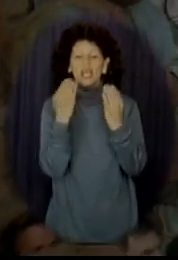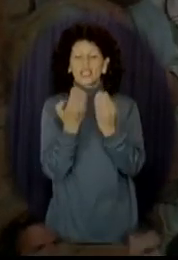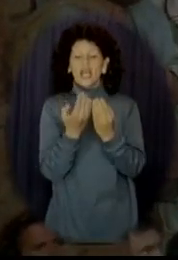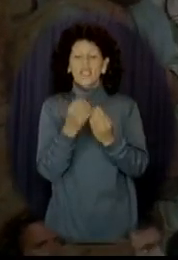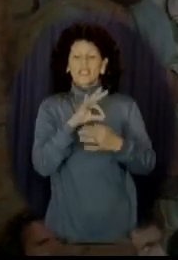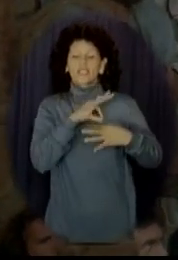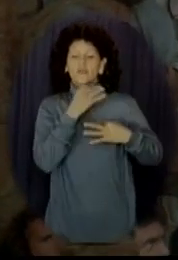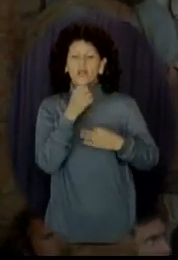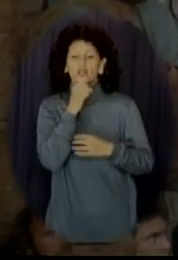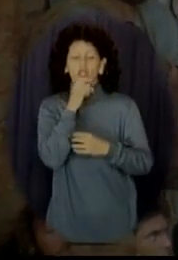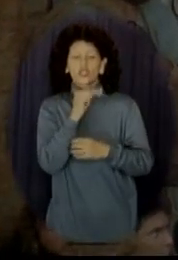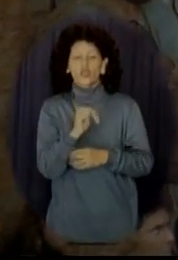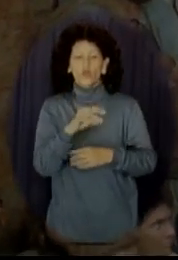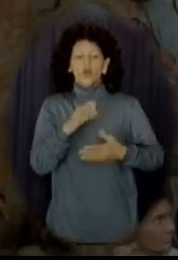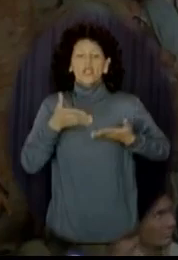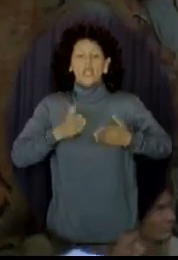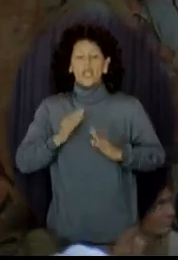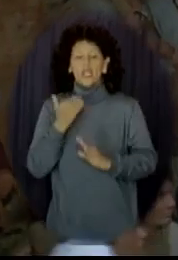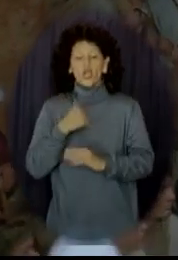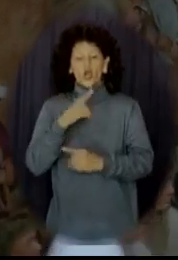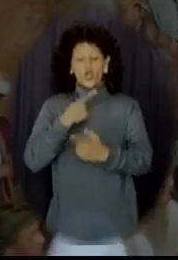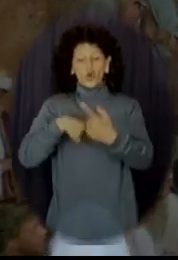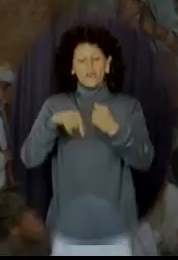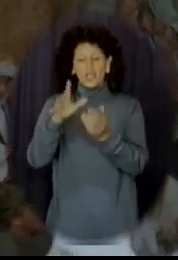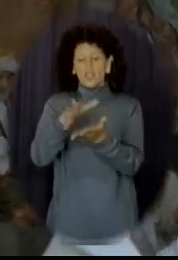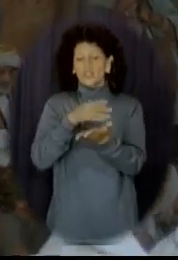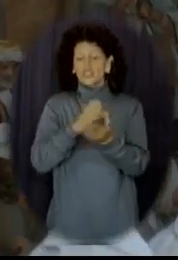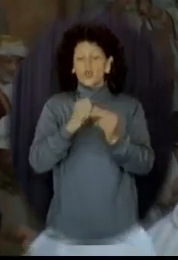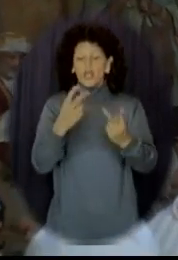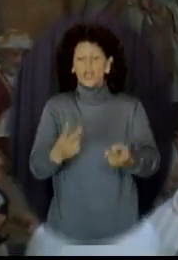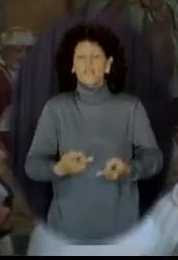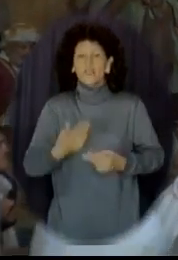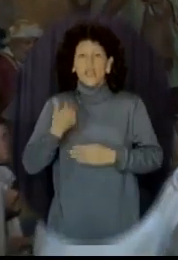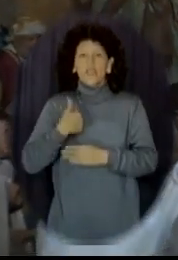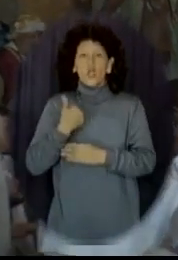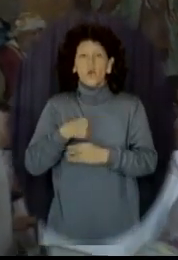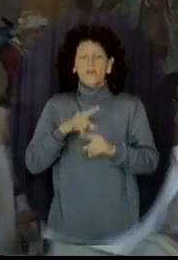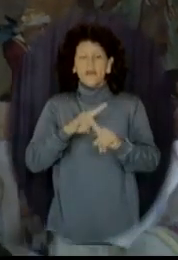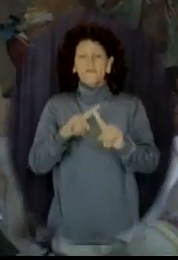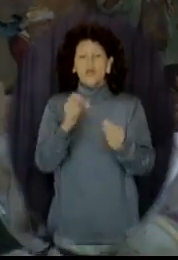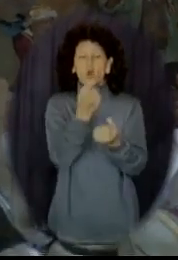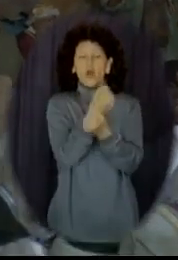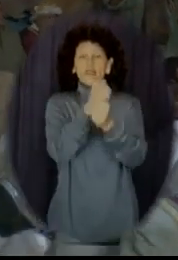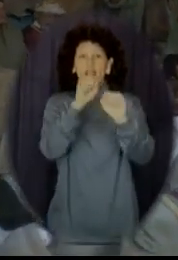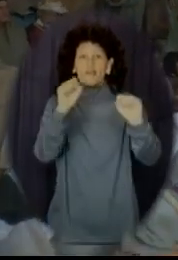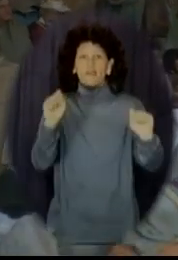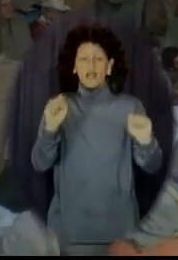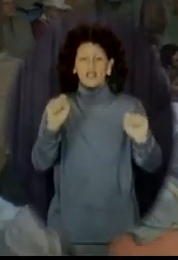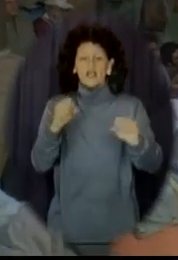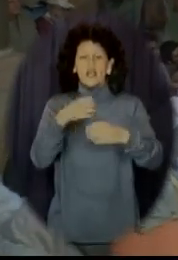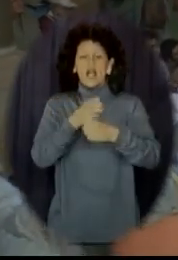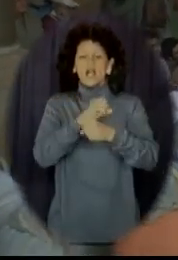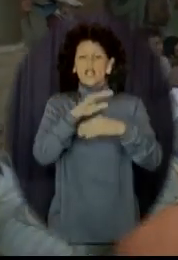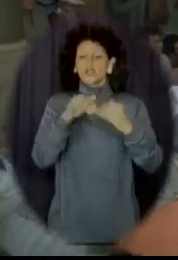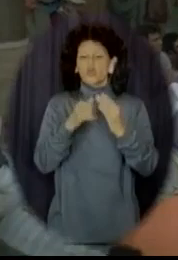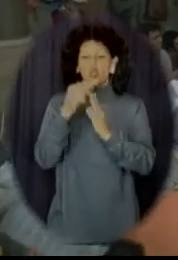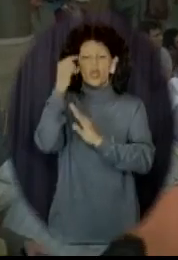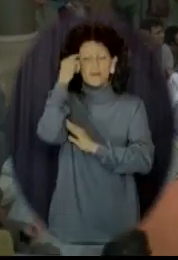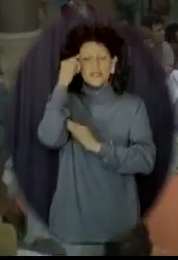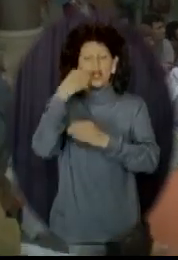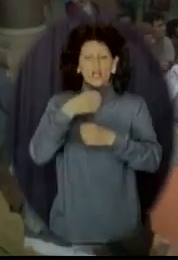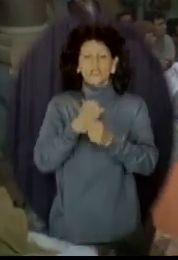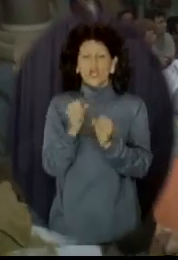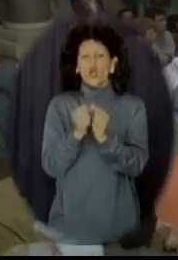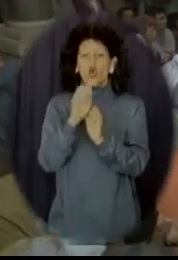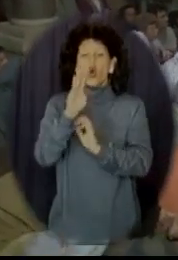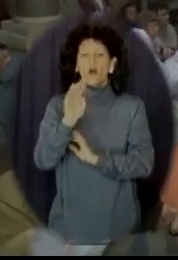Inclinad vuestro oído y venid a mí, oíd y vivirá vuestra alma, y haré con vosotros pacto eterno, las misericordias firmes a